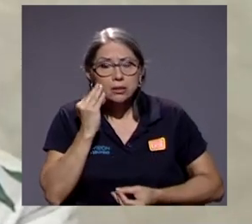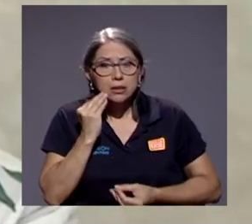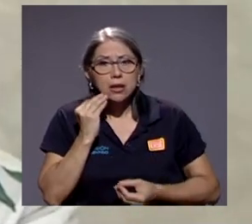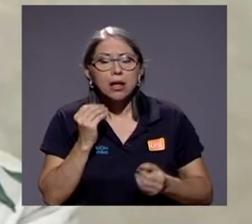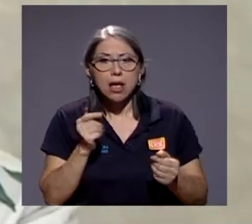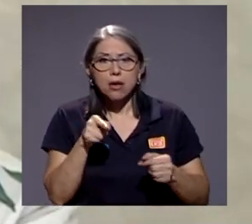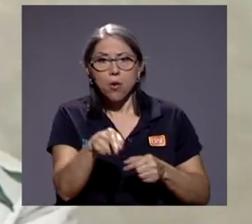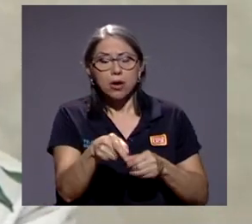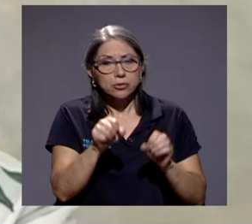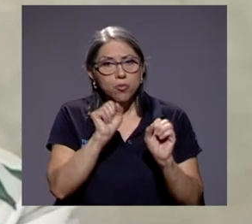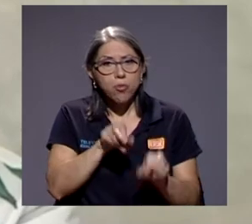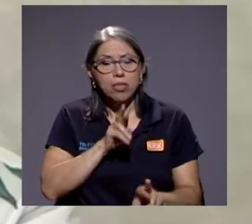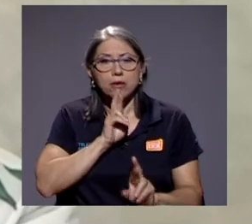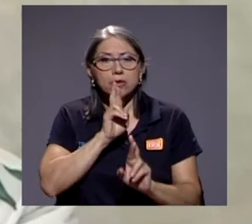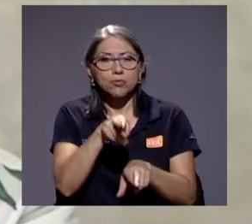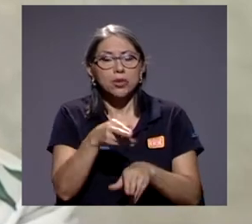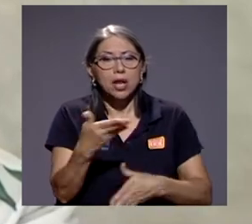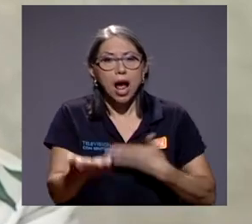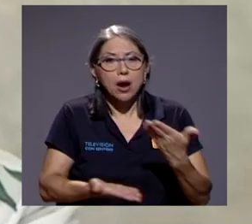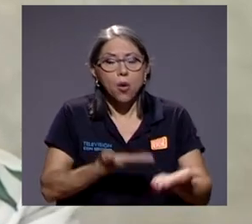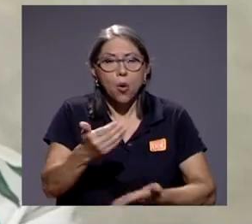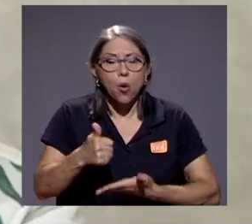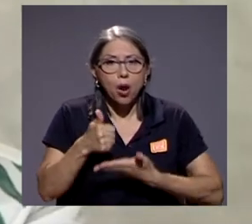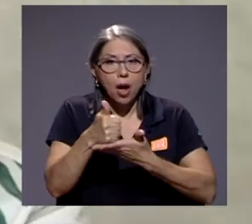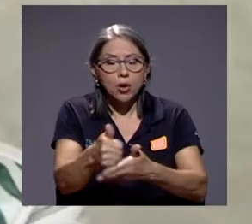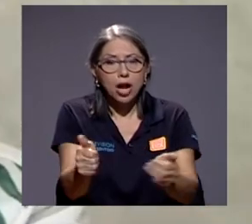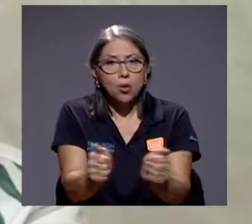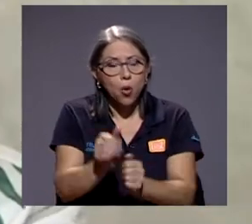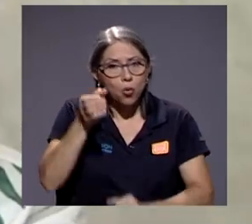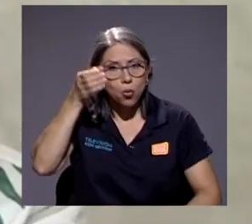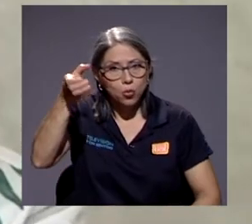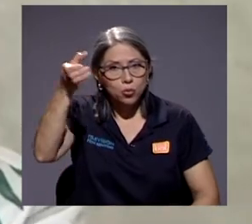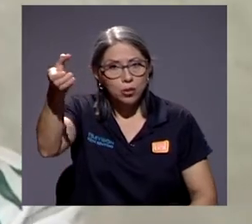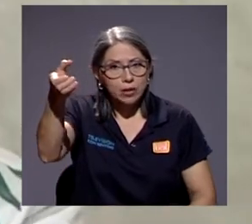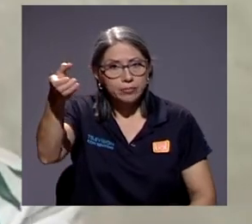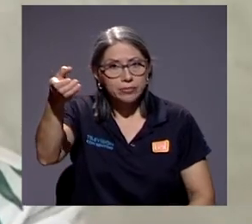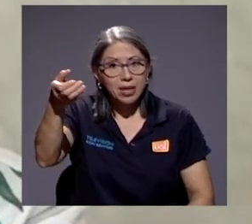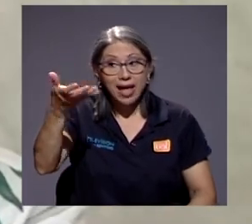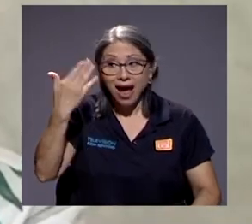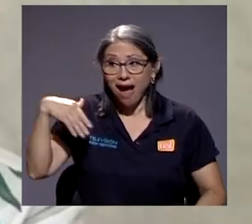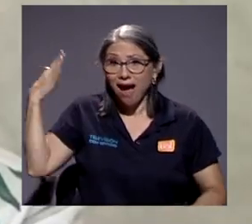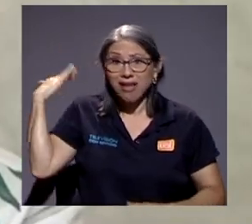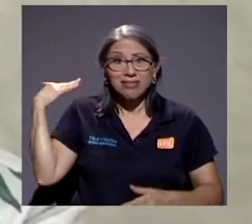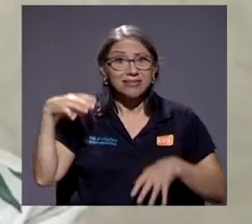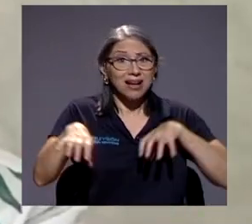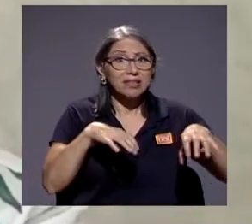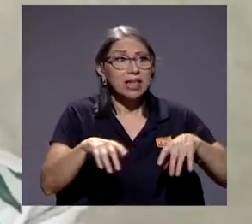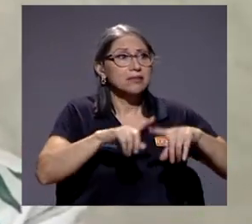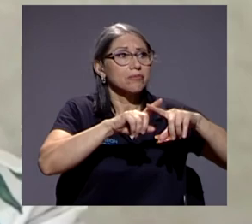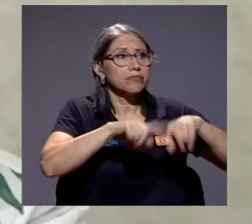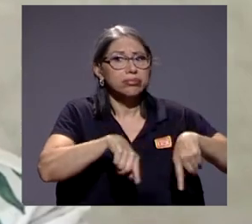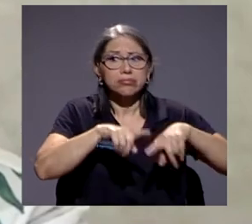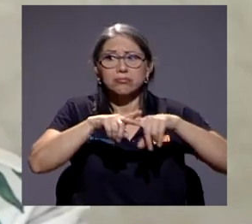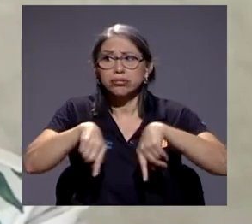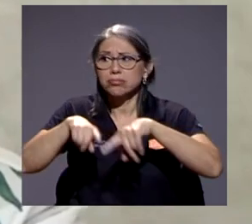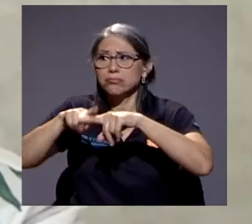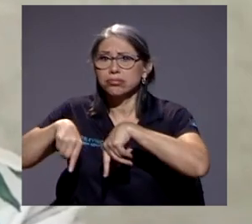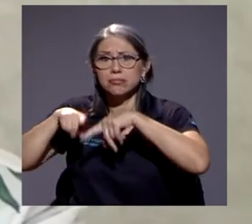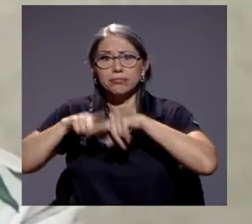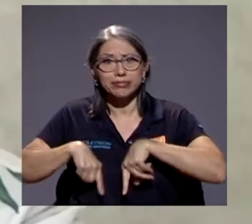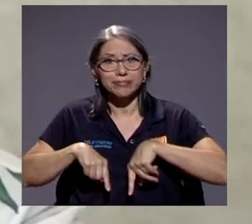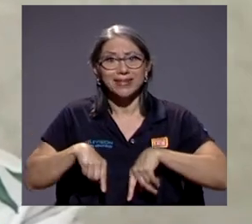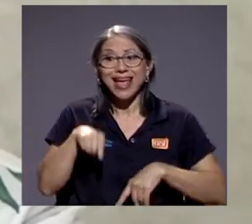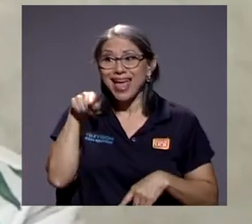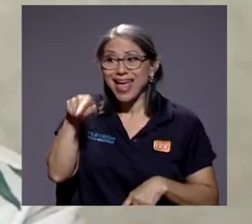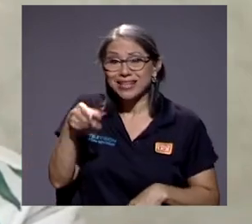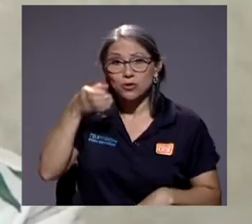pueda responder a colaborar con este sector que vieron sus actividades canceladas yo lo he dicho nuestras oportunidades fueron los primeros en